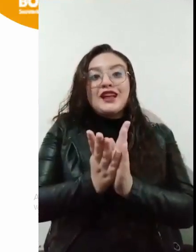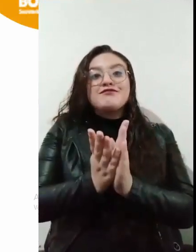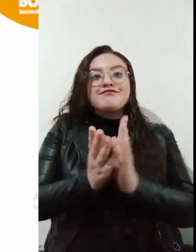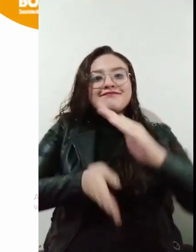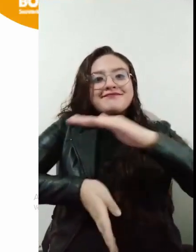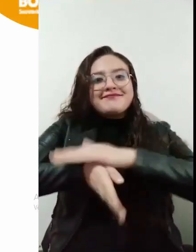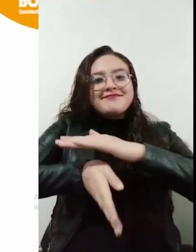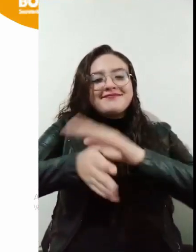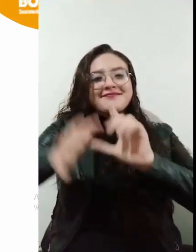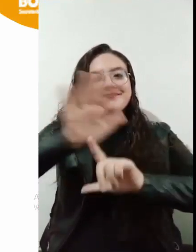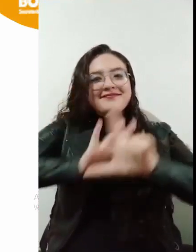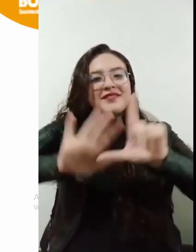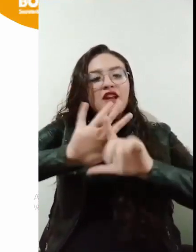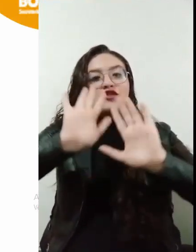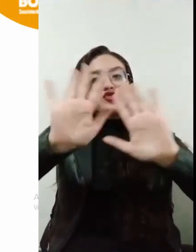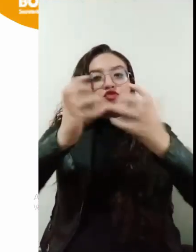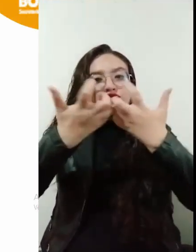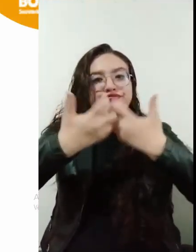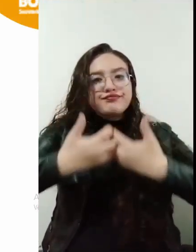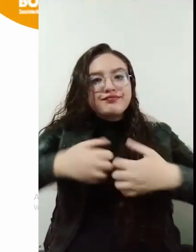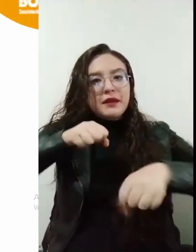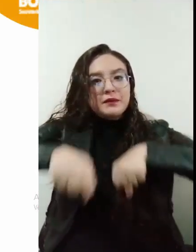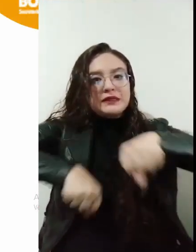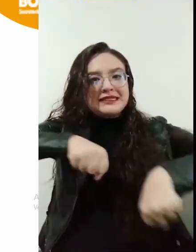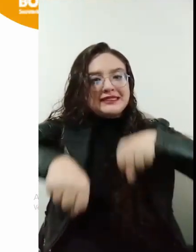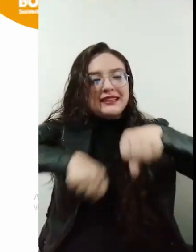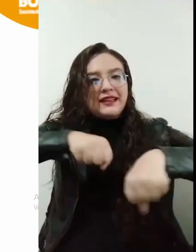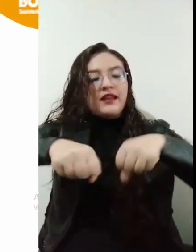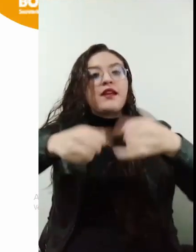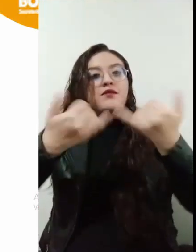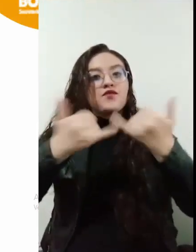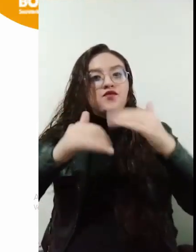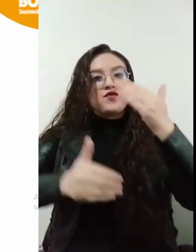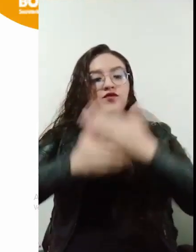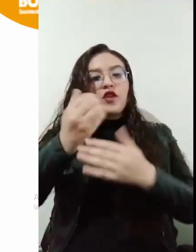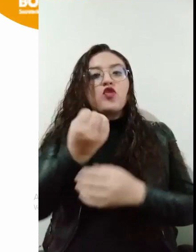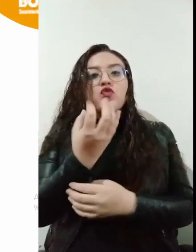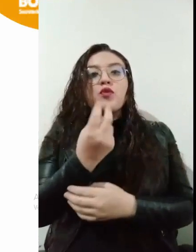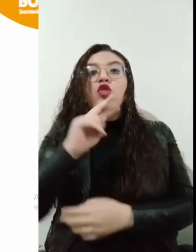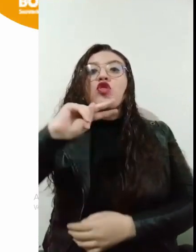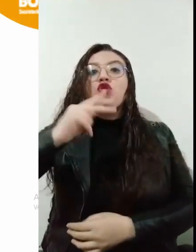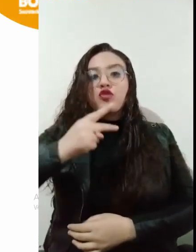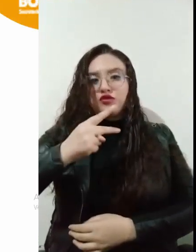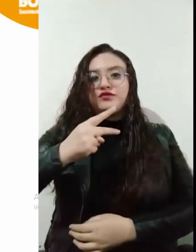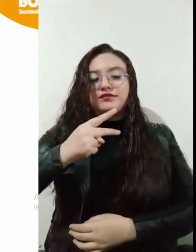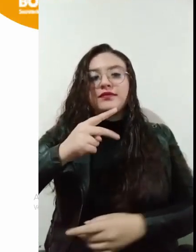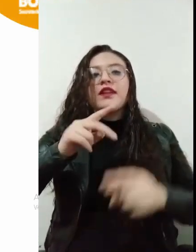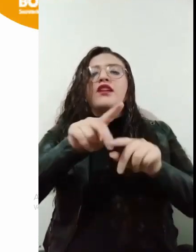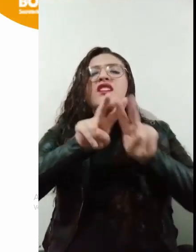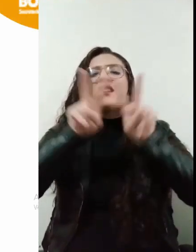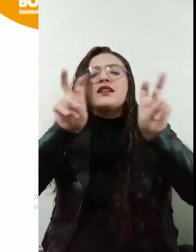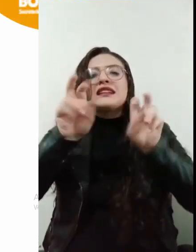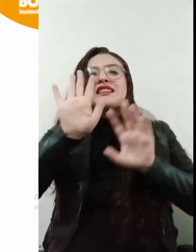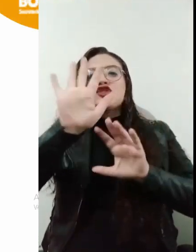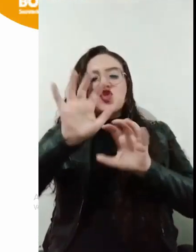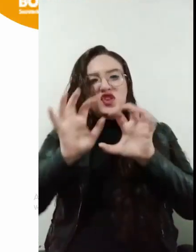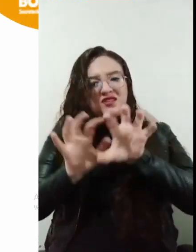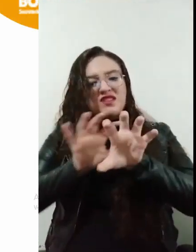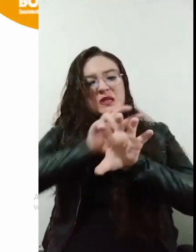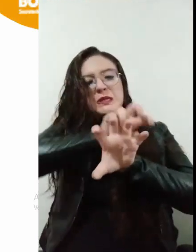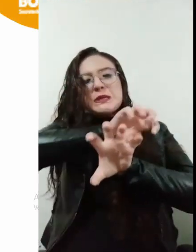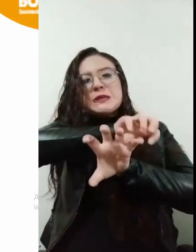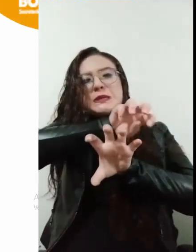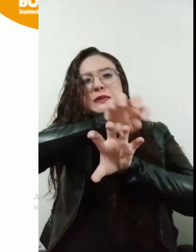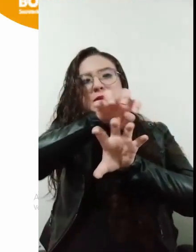Cordial saludo, apreciados estudiantes. Continuando con nuestros videos sobre el funcionamiento de la bicicleta, vamos a iniciar la parte número 2,